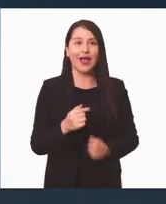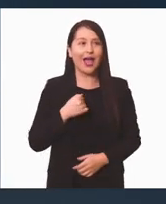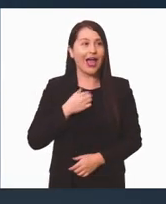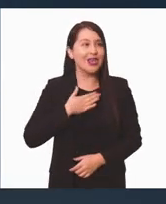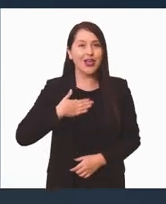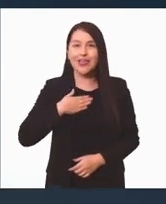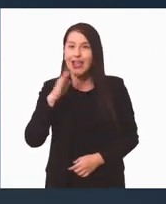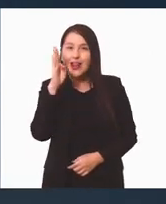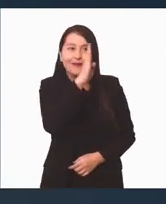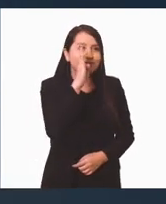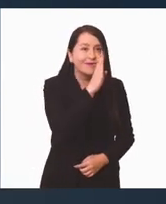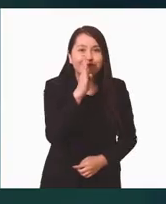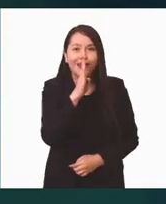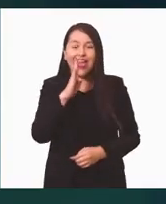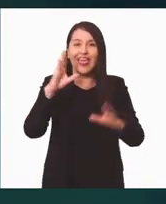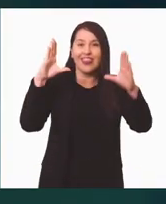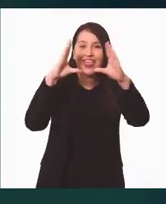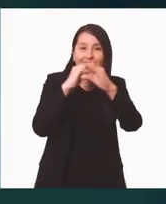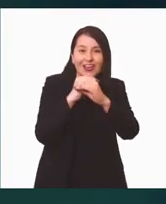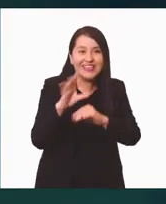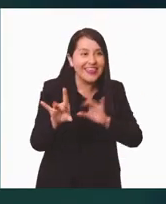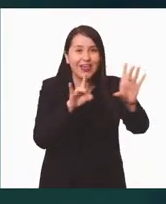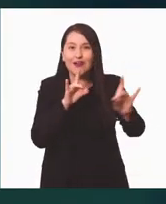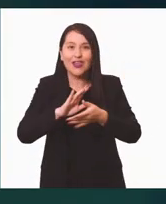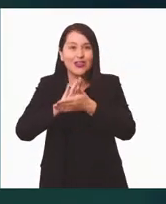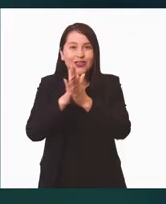y descubrir todas las maravillas que suceden.